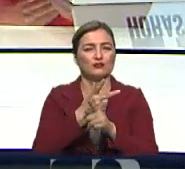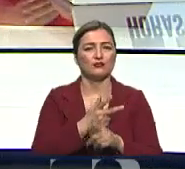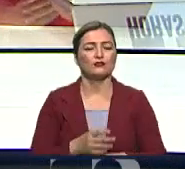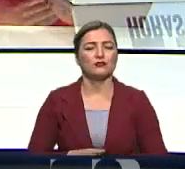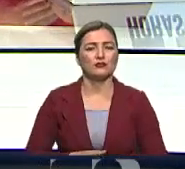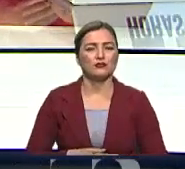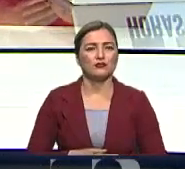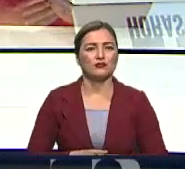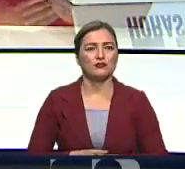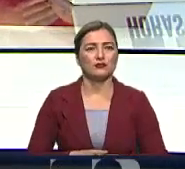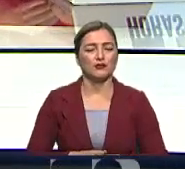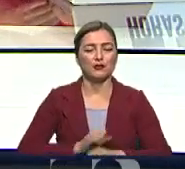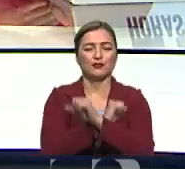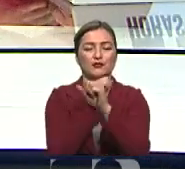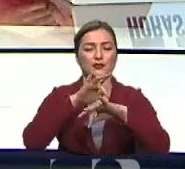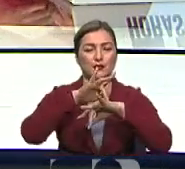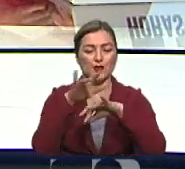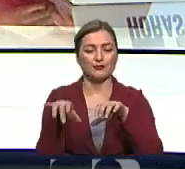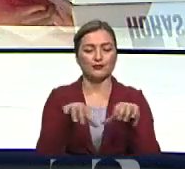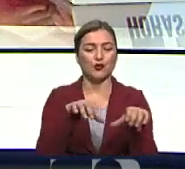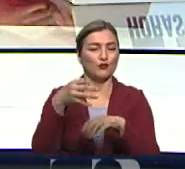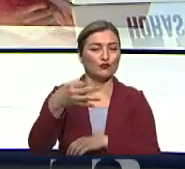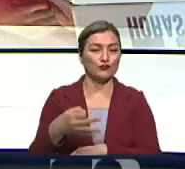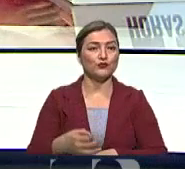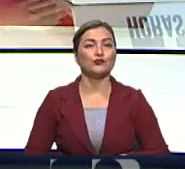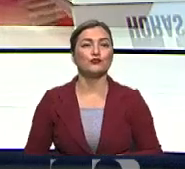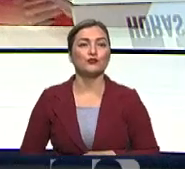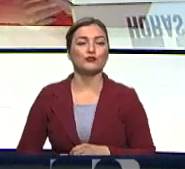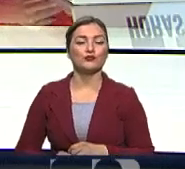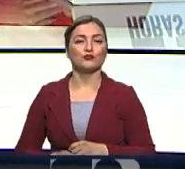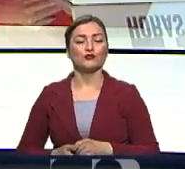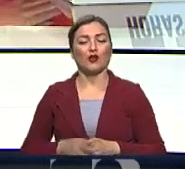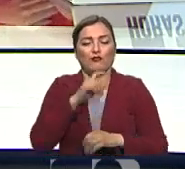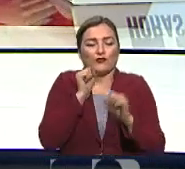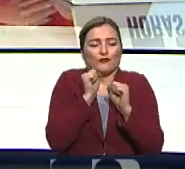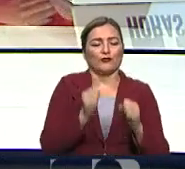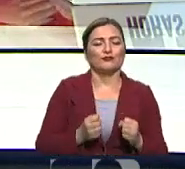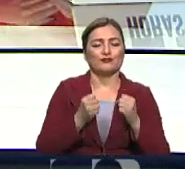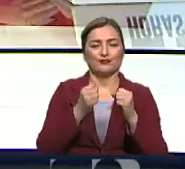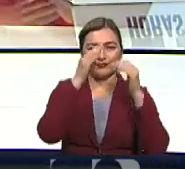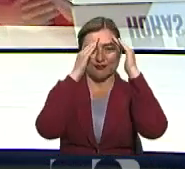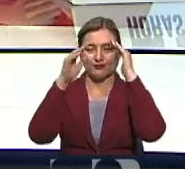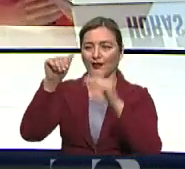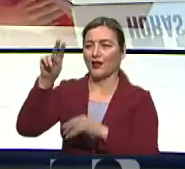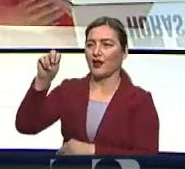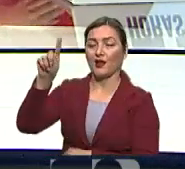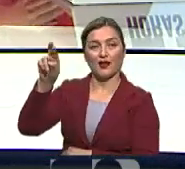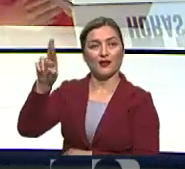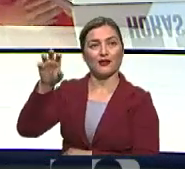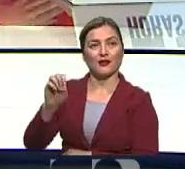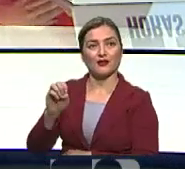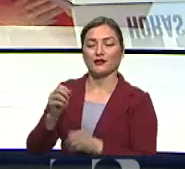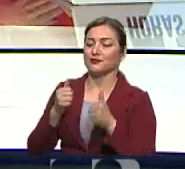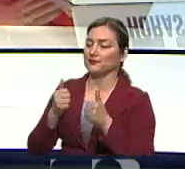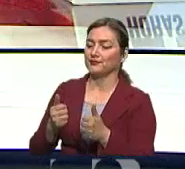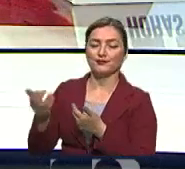que nos levantamos bien tempranito para cumplir las actividades y en verdad que el frío muerde. Un saludo para ti, André, qué bueno compartir este espacio